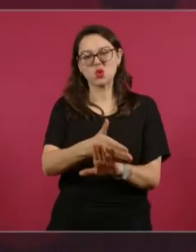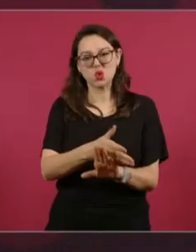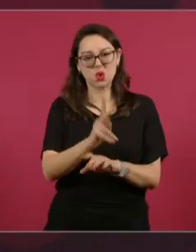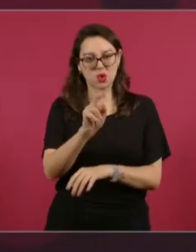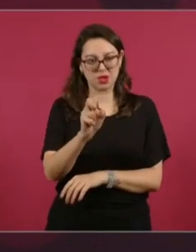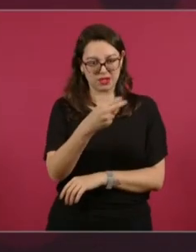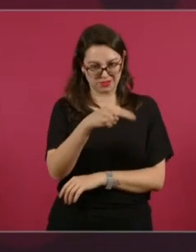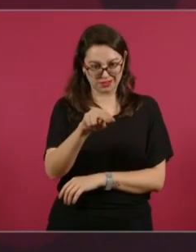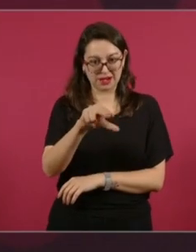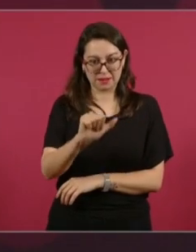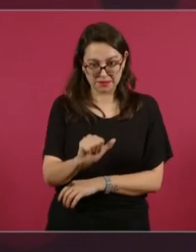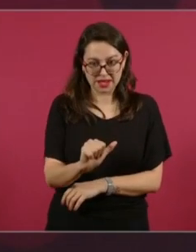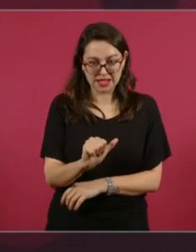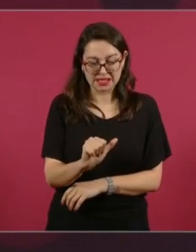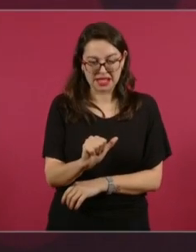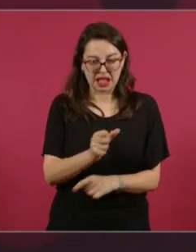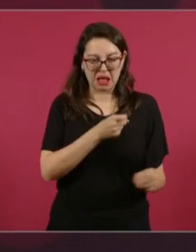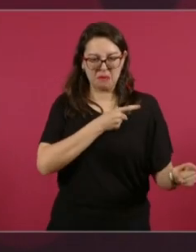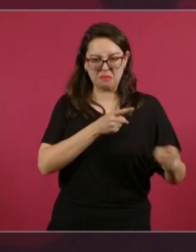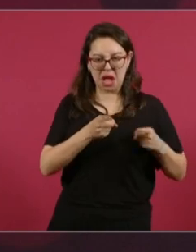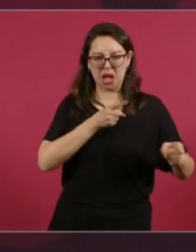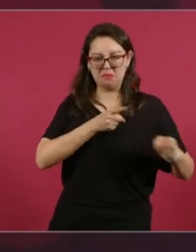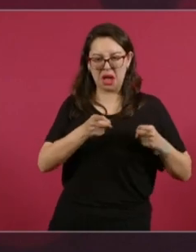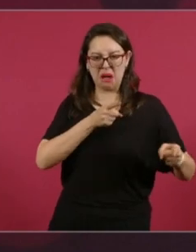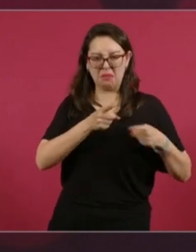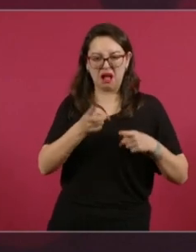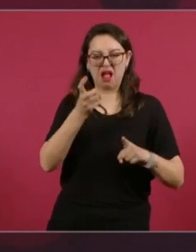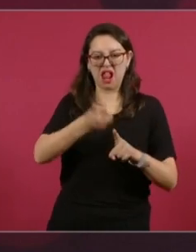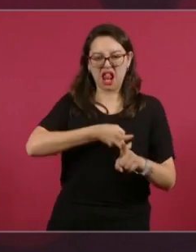a el presidente Peña